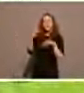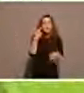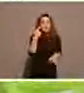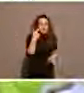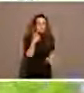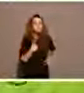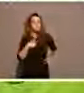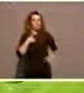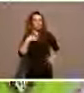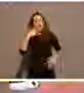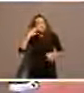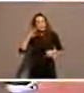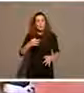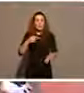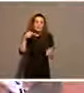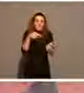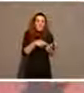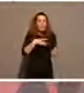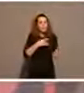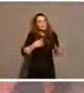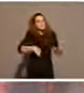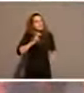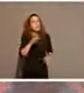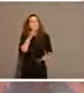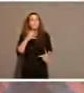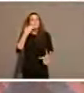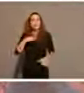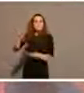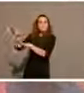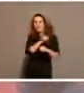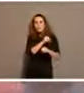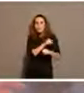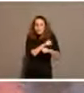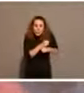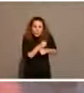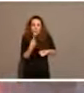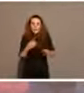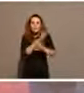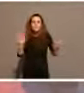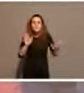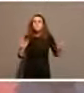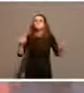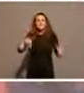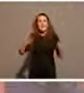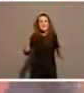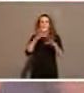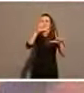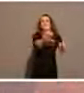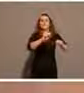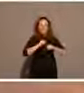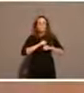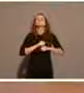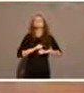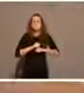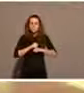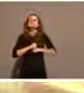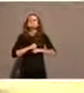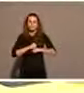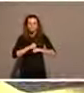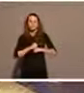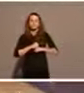financiar. No le puedo asegurar que por falta de pago venga algún banco fero y le diga se acabó. Este yo son embargo yo. ¿Quién teme